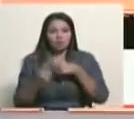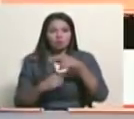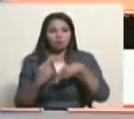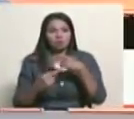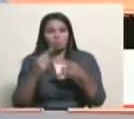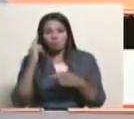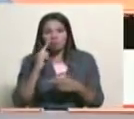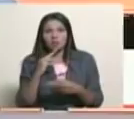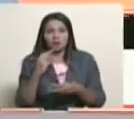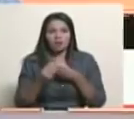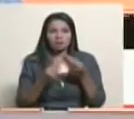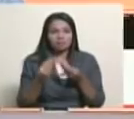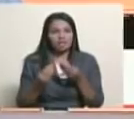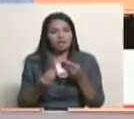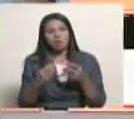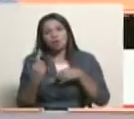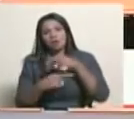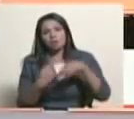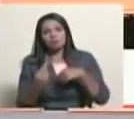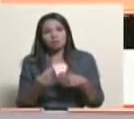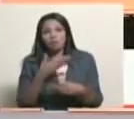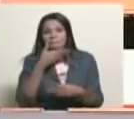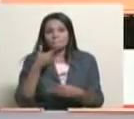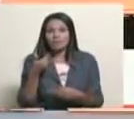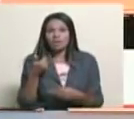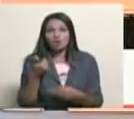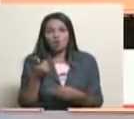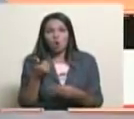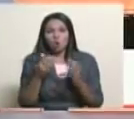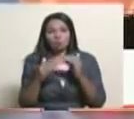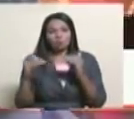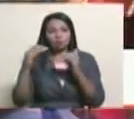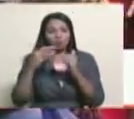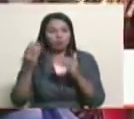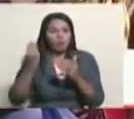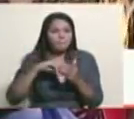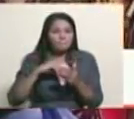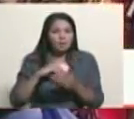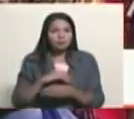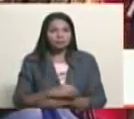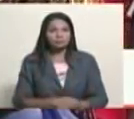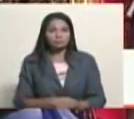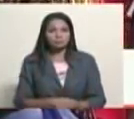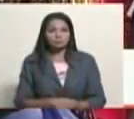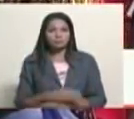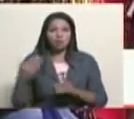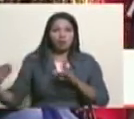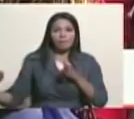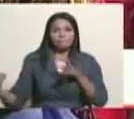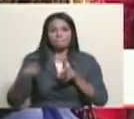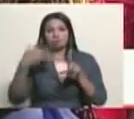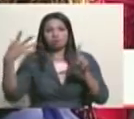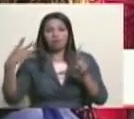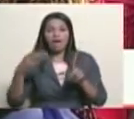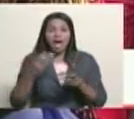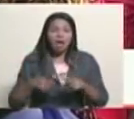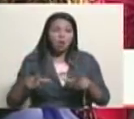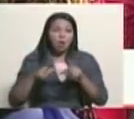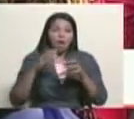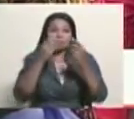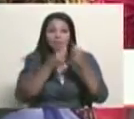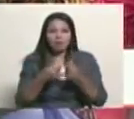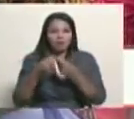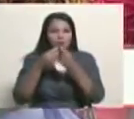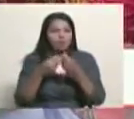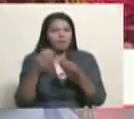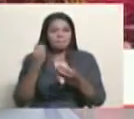bolivariana, hacer una revolución de mayor calidad, de mayor nivel, de mayor impacto en la vida real de la economía, de la